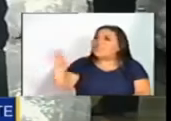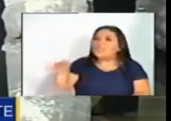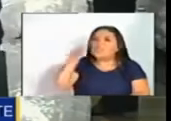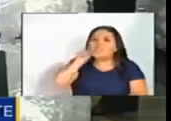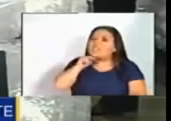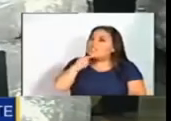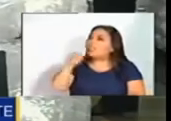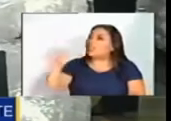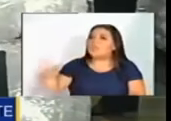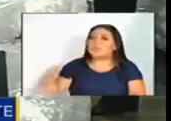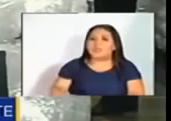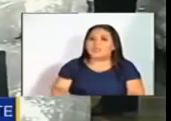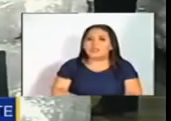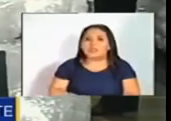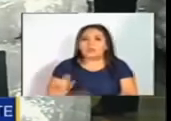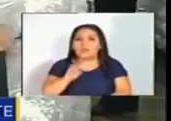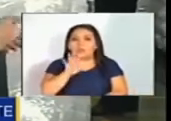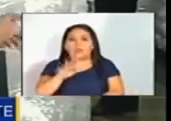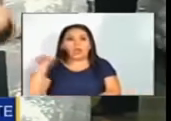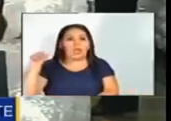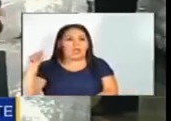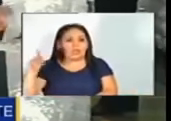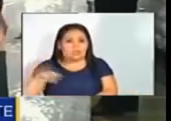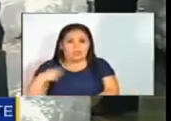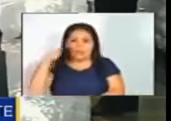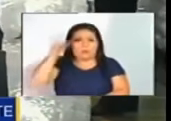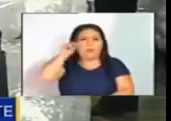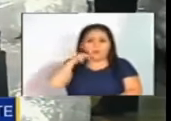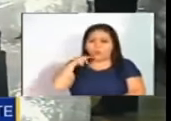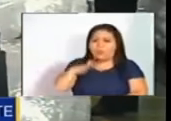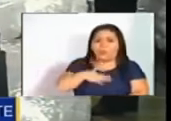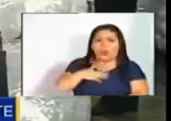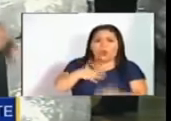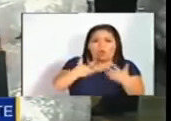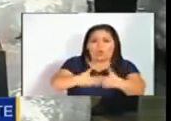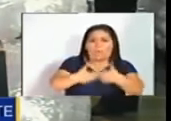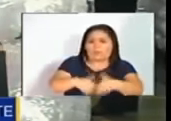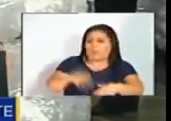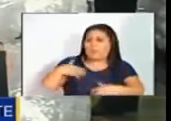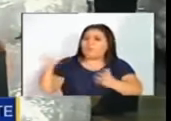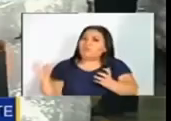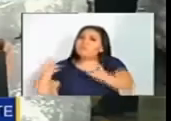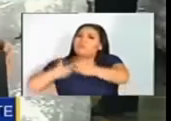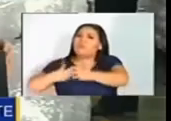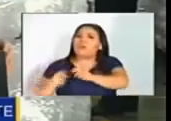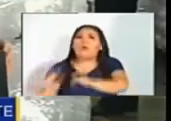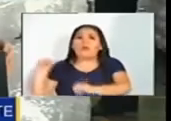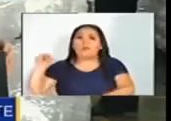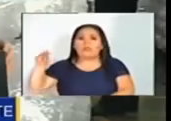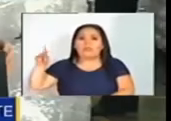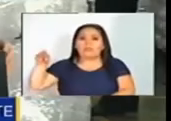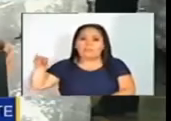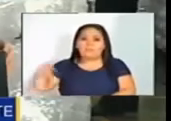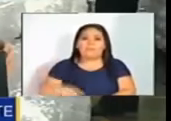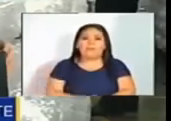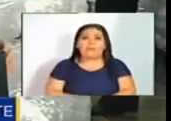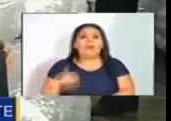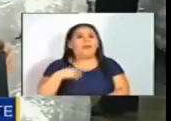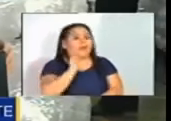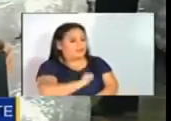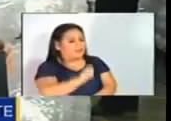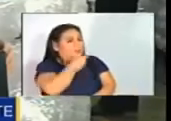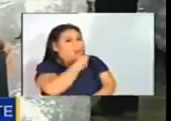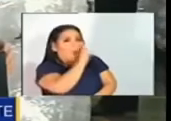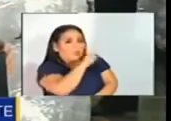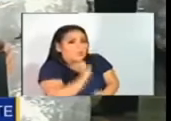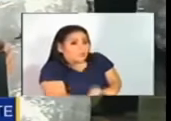Asociación Nacional de la Empresa Privada es el nombre. Pero yo tengo empresas privadas y no me siento representado por la ANEP. Bueno, es posible, pero ellos son la gremial más